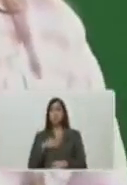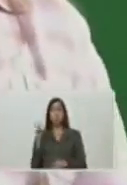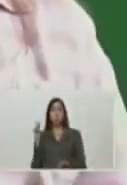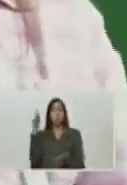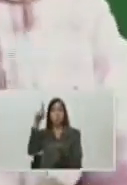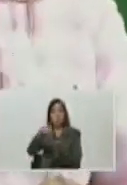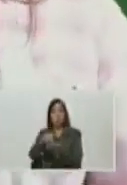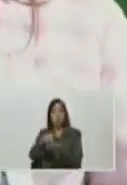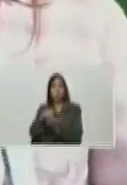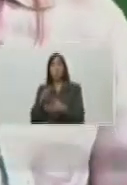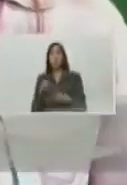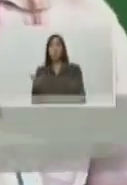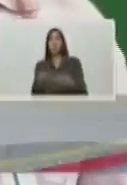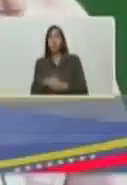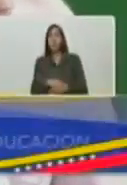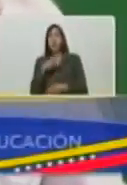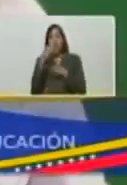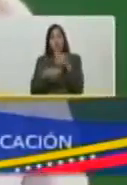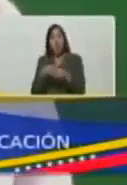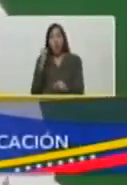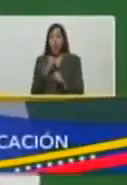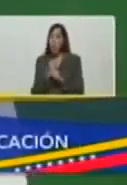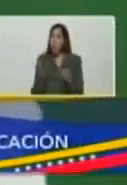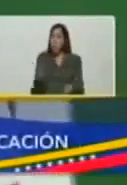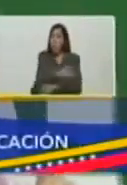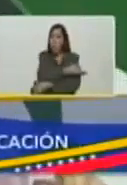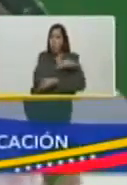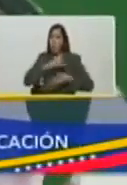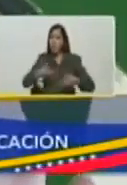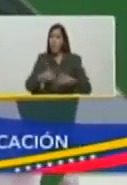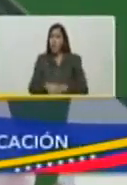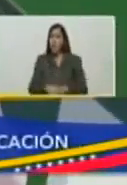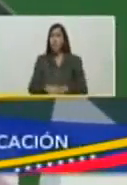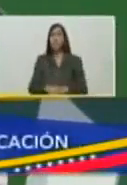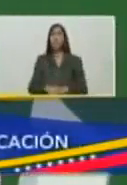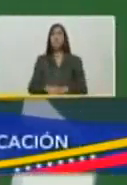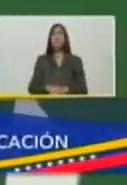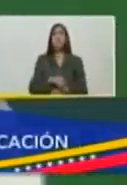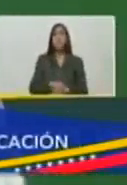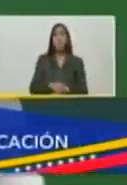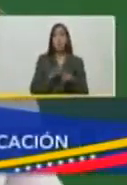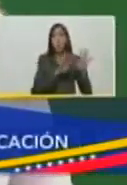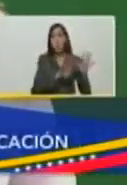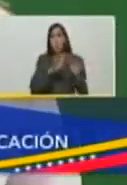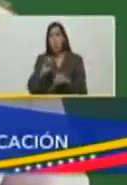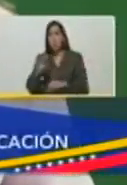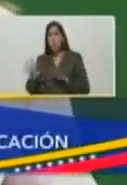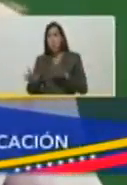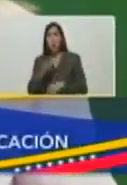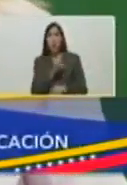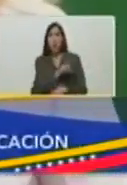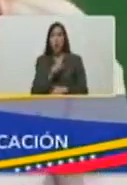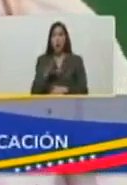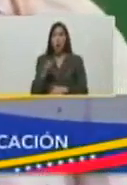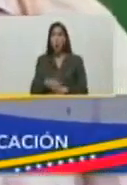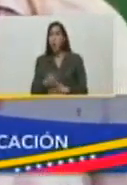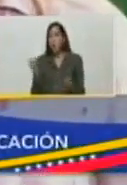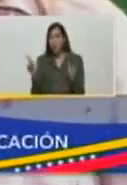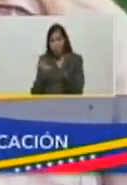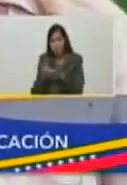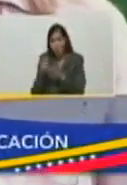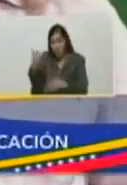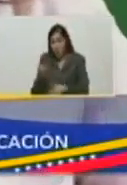en la donde se viene haciendo un trabajo extraordinario en la 905, en la cota 905, allá hay un liceo.